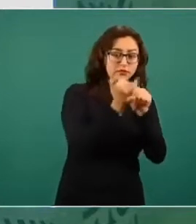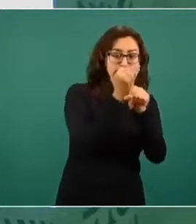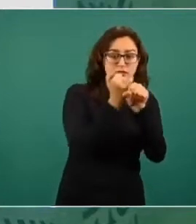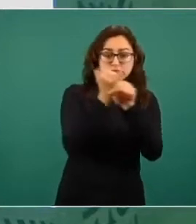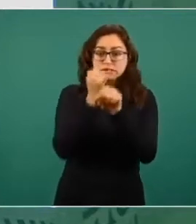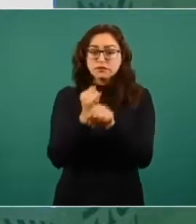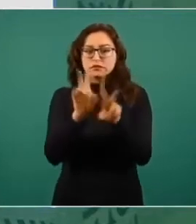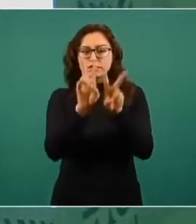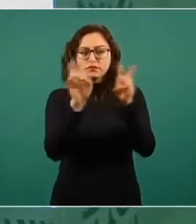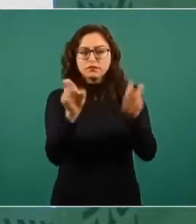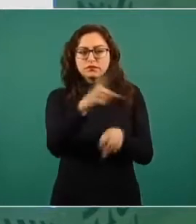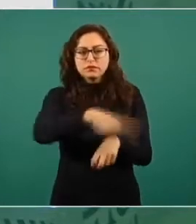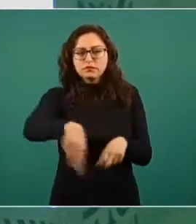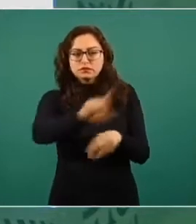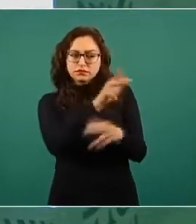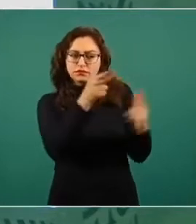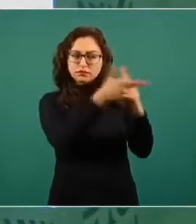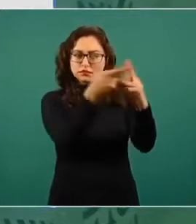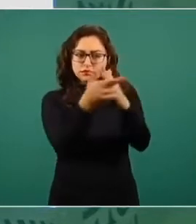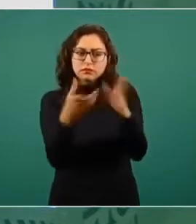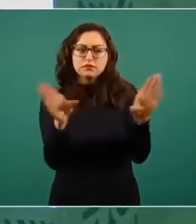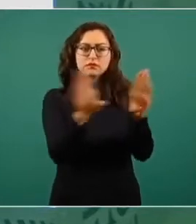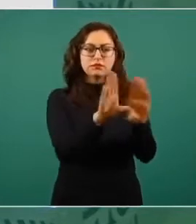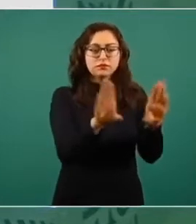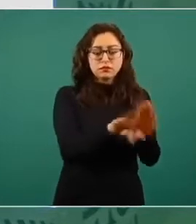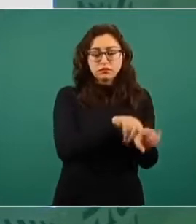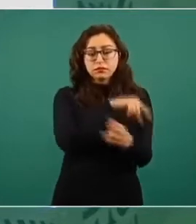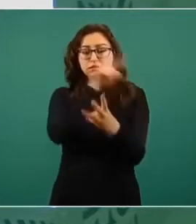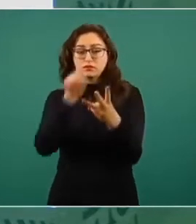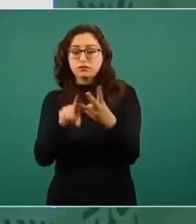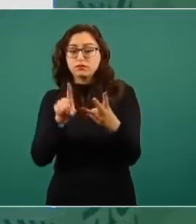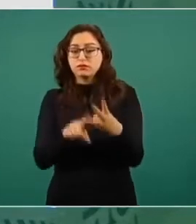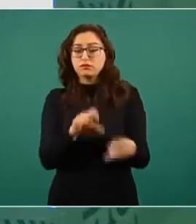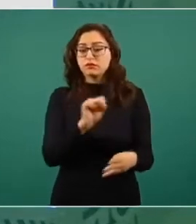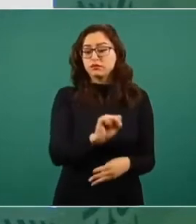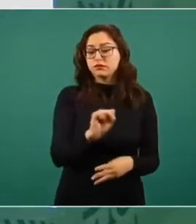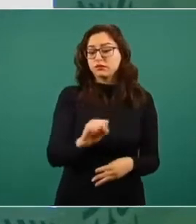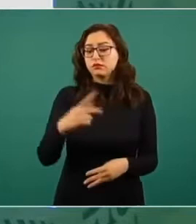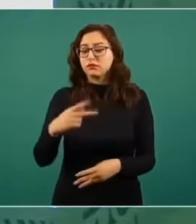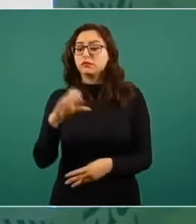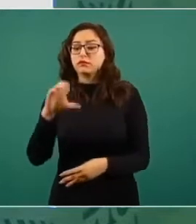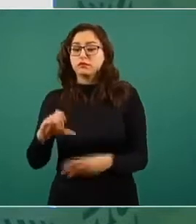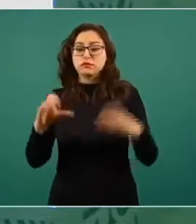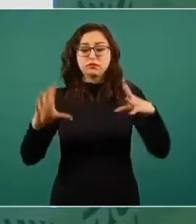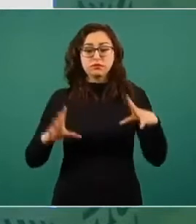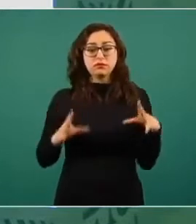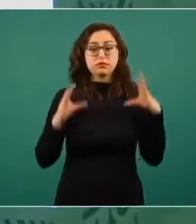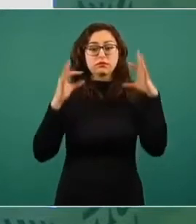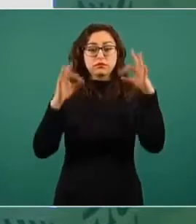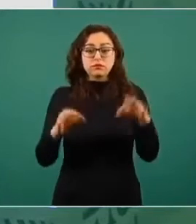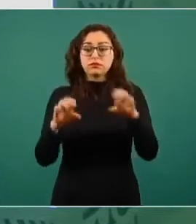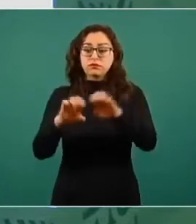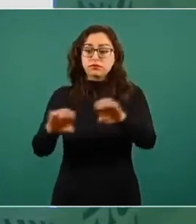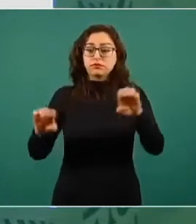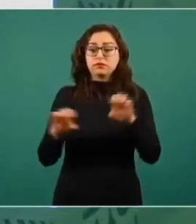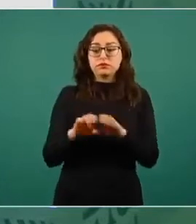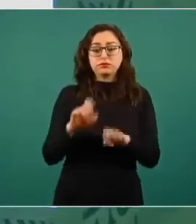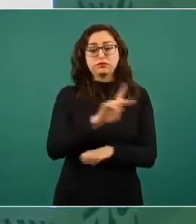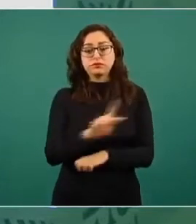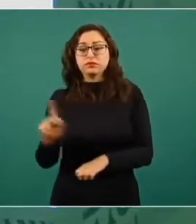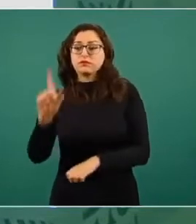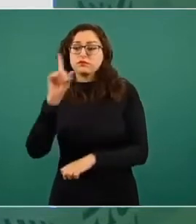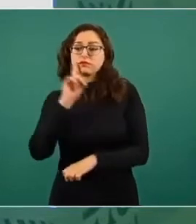Instalar en la Secretaría de Seguridad y Protección Ciudadana un gabinete de mujeres por